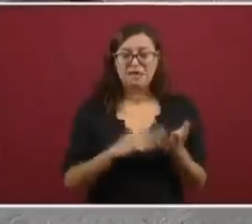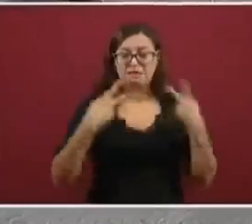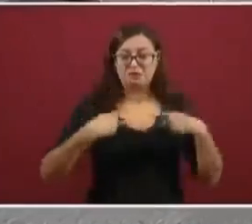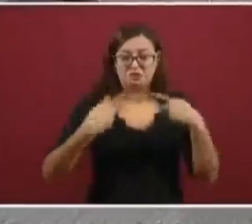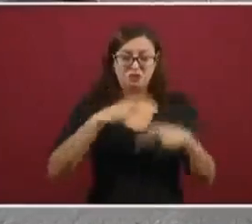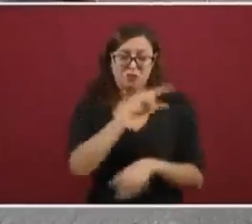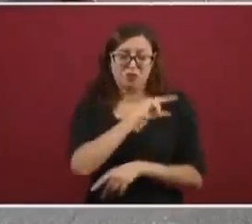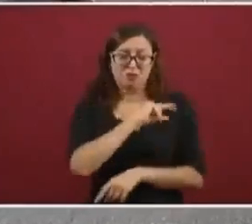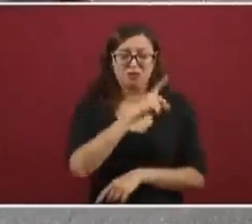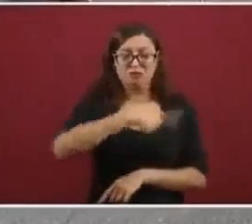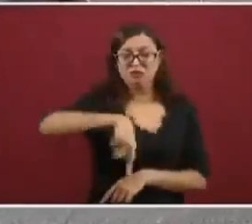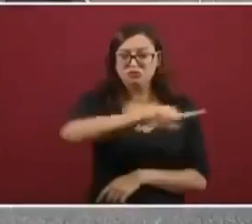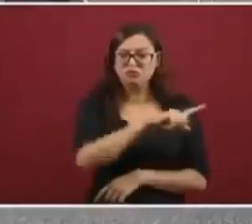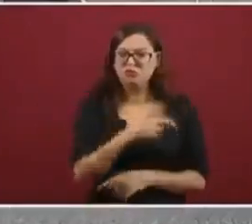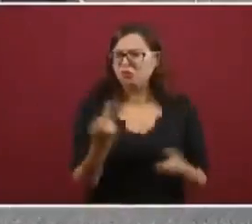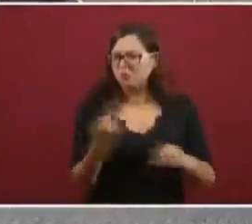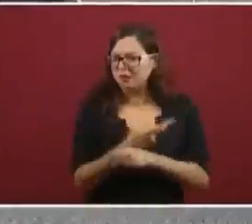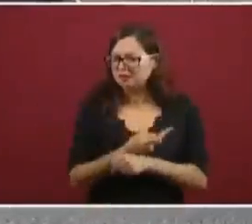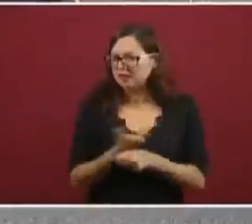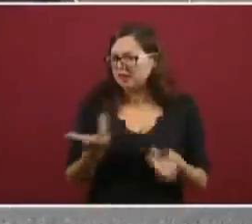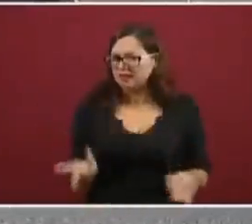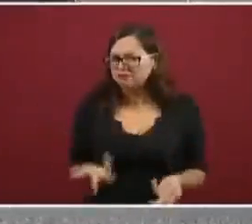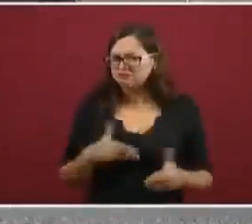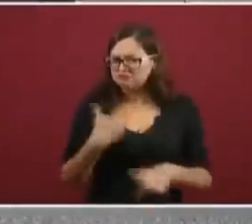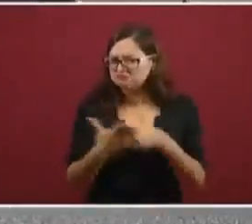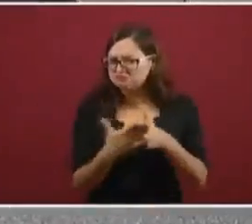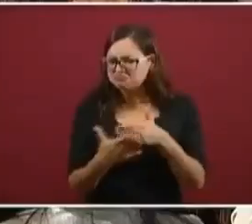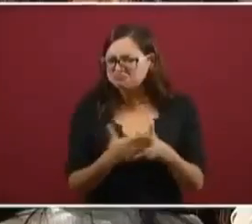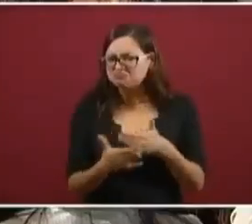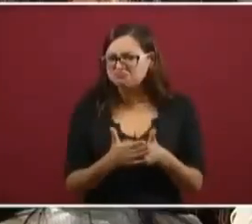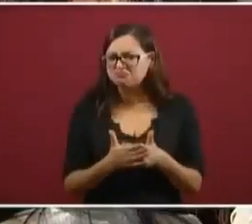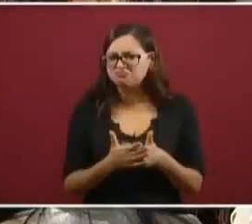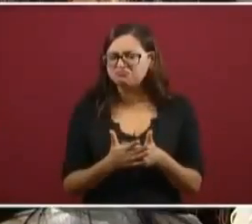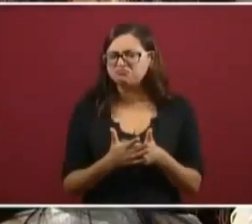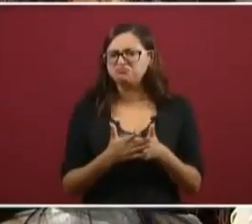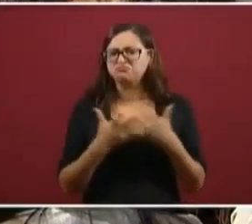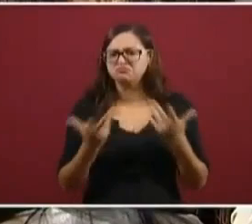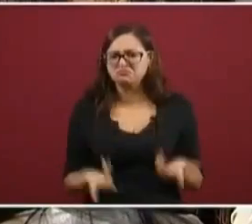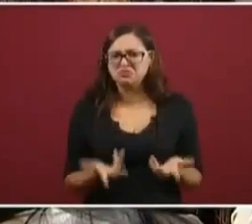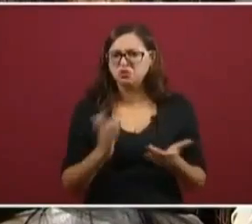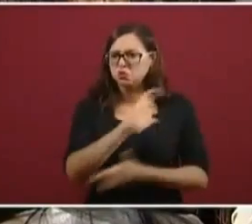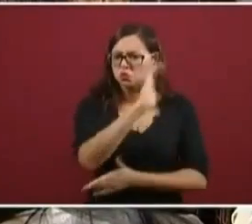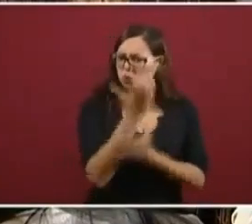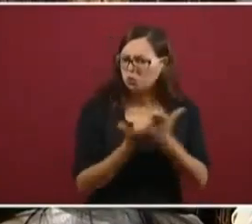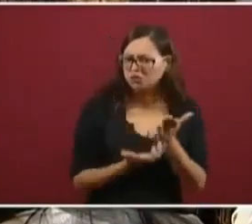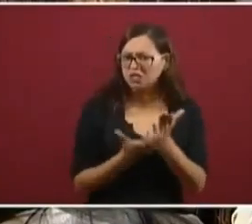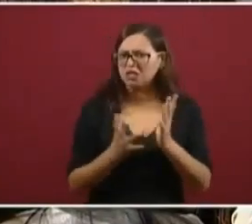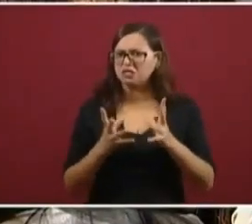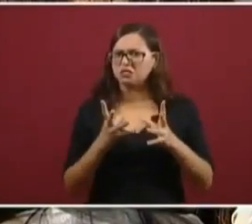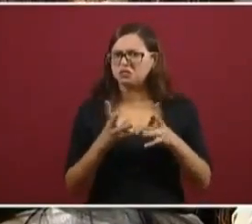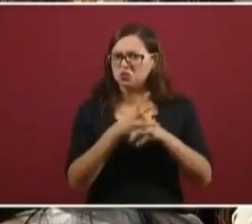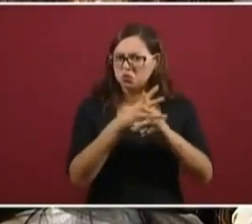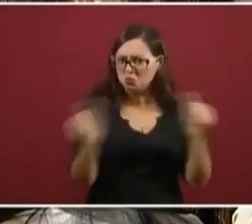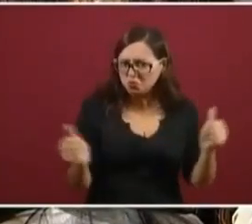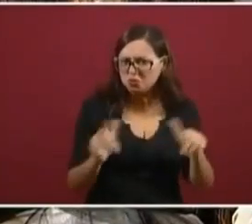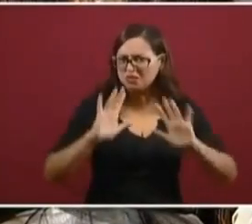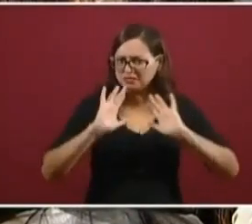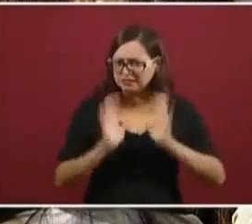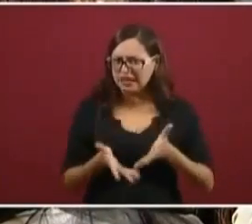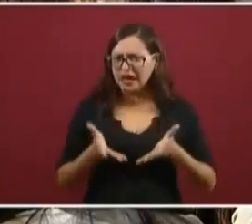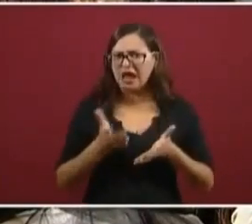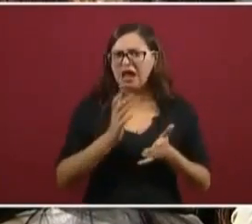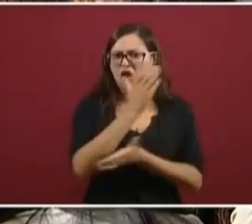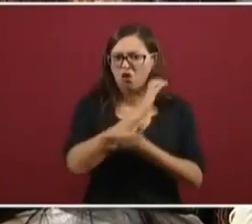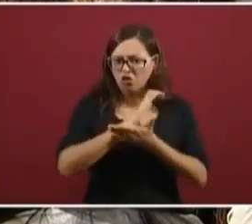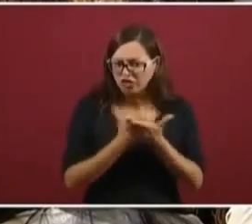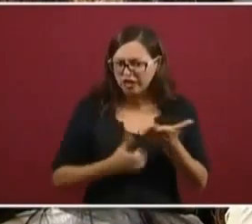ya ellos ya ya fueron eliminadas estas estas coraciones privadas A dónde